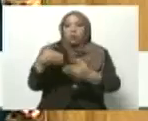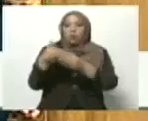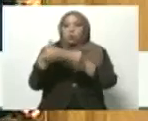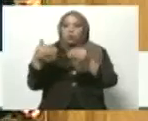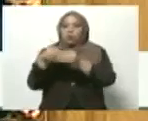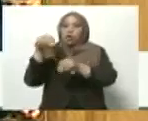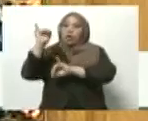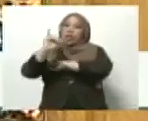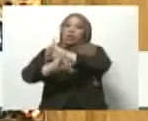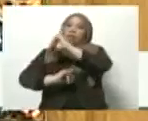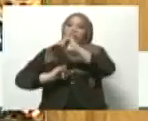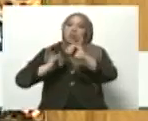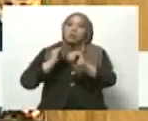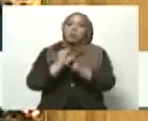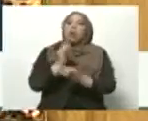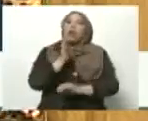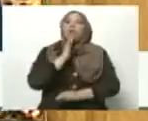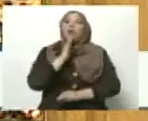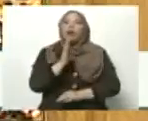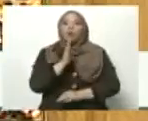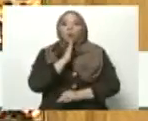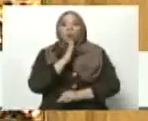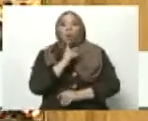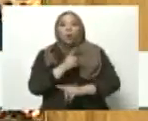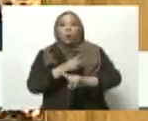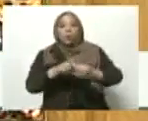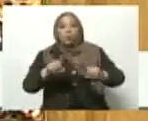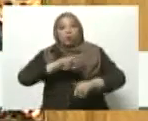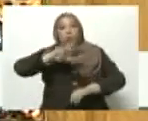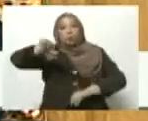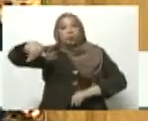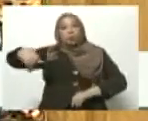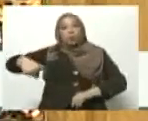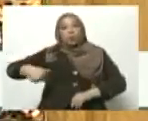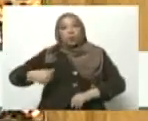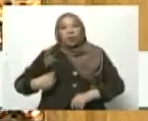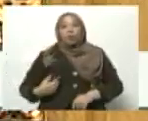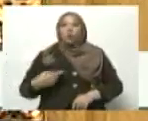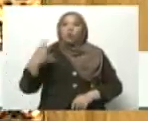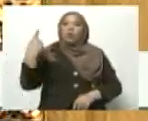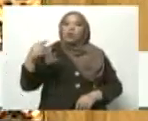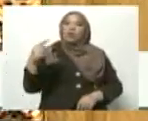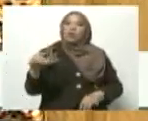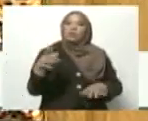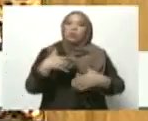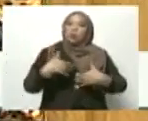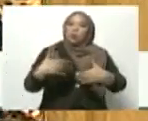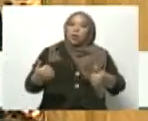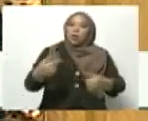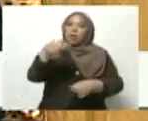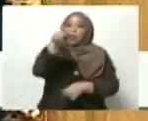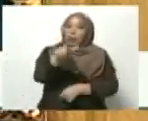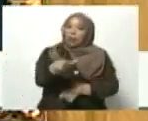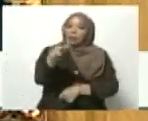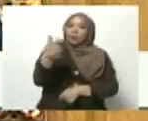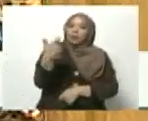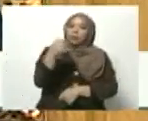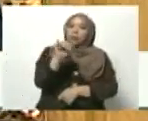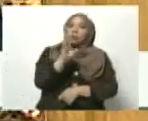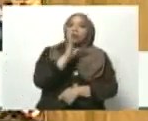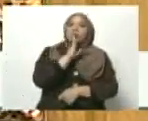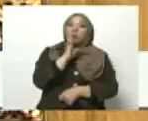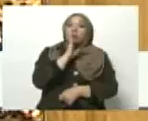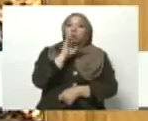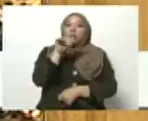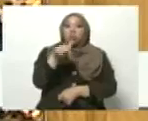Monetario Internacional que no es prestado, que son nuestros, que tenemos derecho a usarlos mañana como si fuera una cuenta personal de ustedes en un banco. Son de la